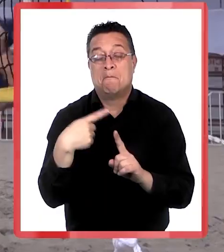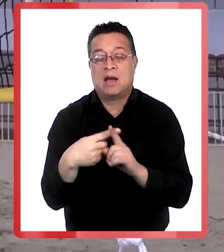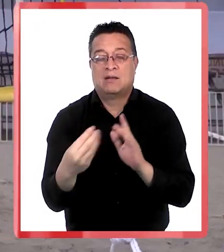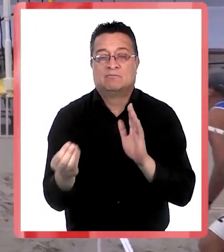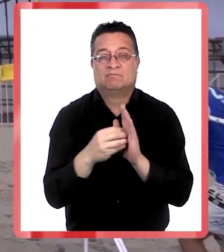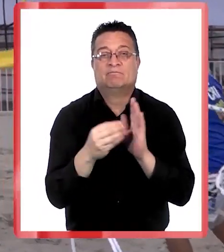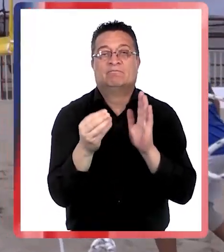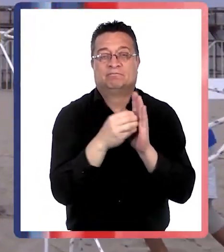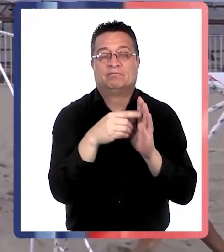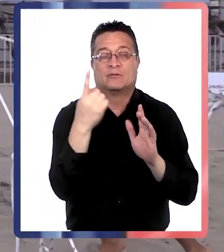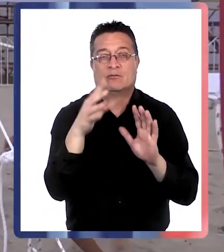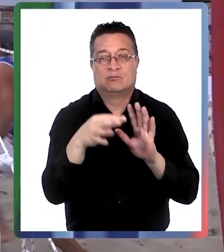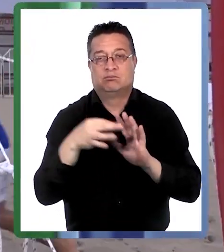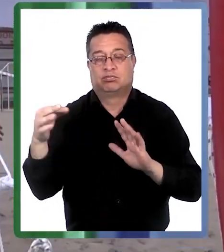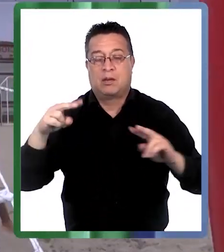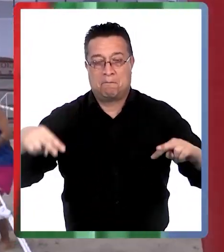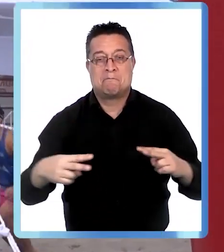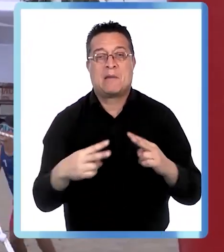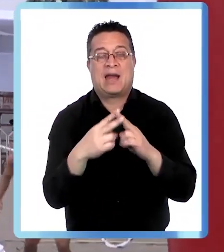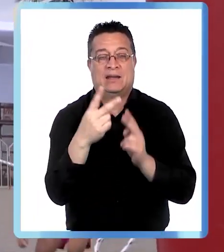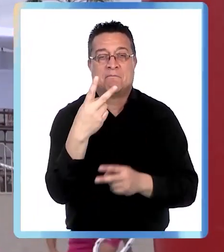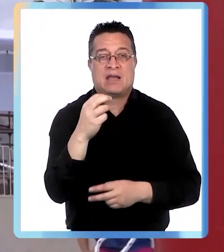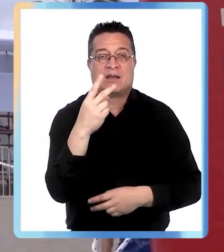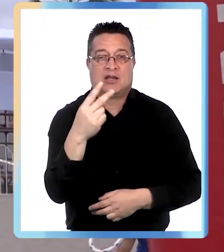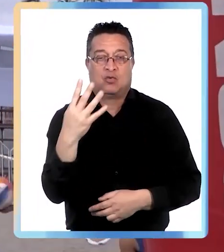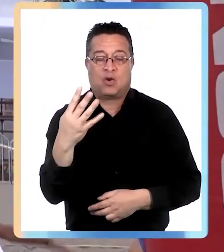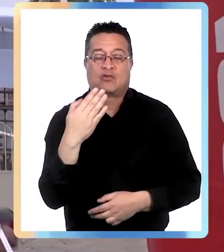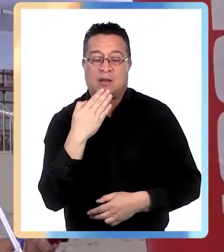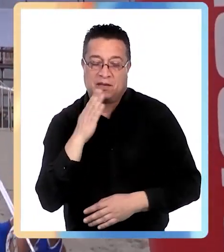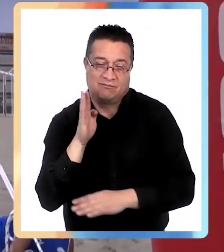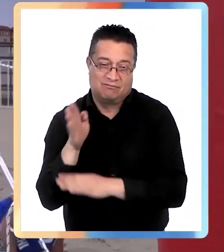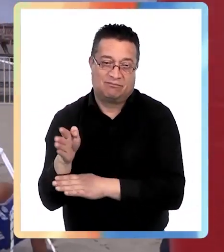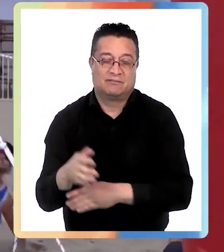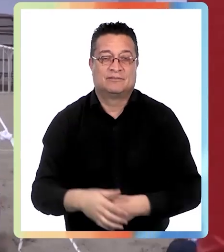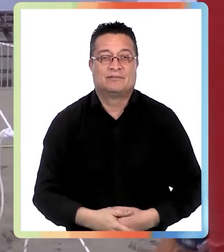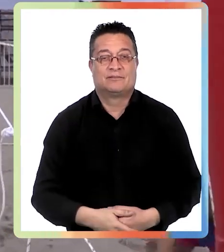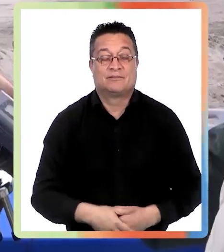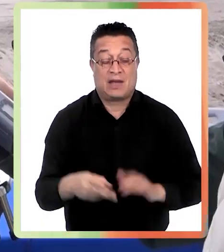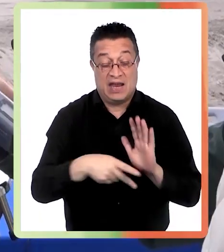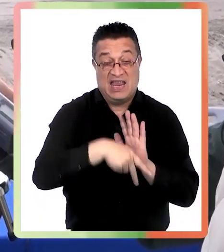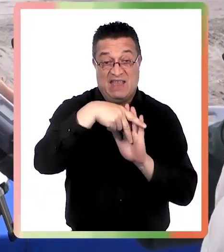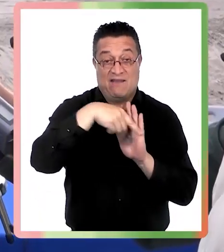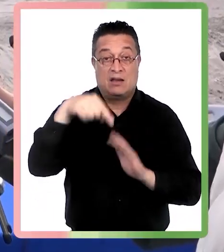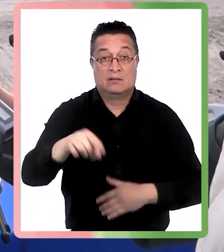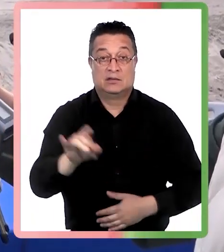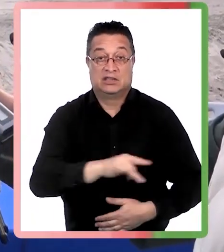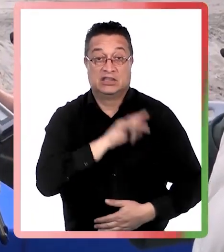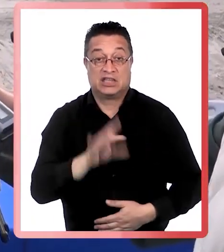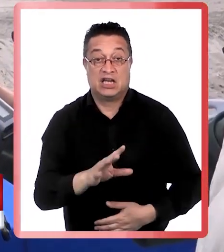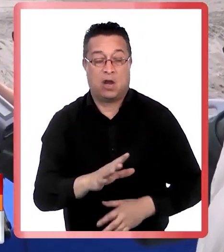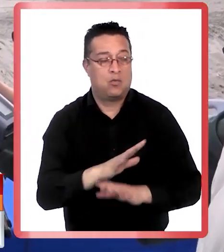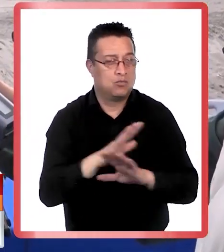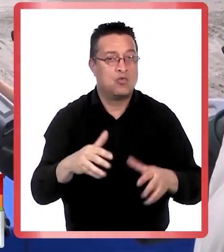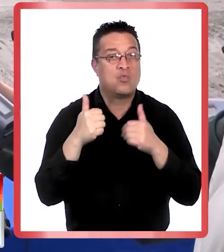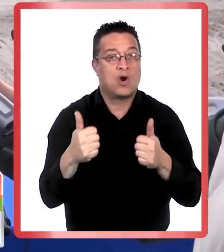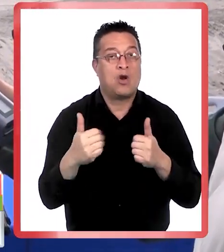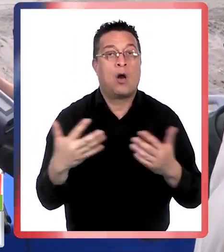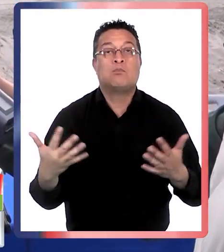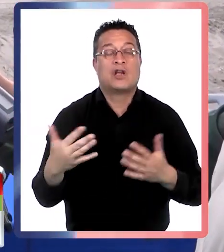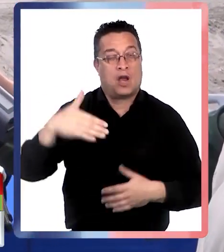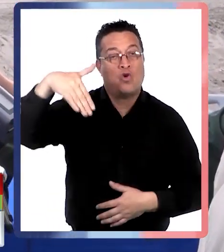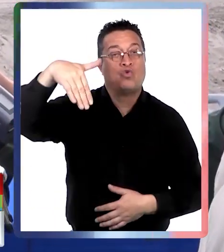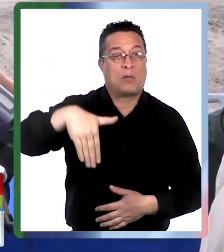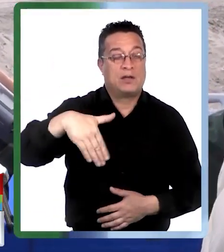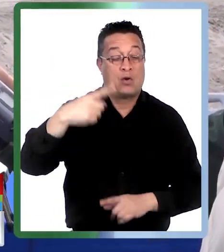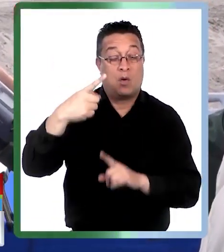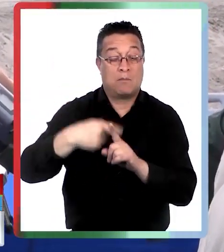una nueva disciplina en París 2024 el nivel nuestro está bastante bien porque en Sudamérica hace